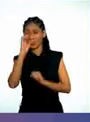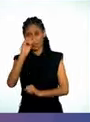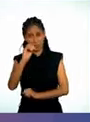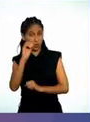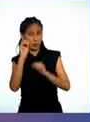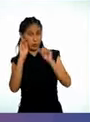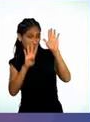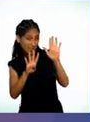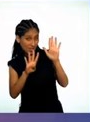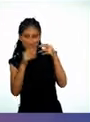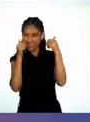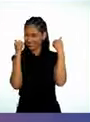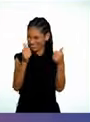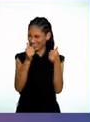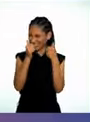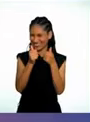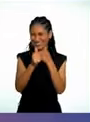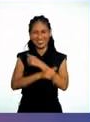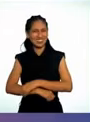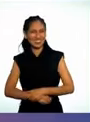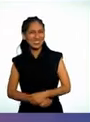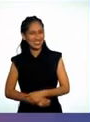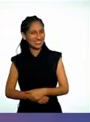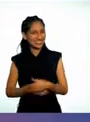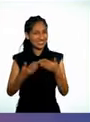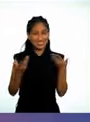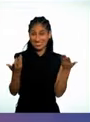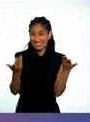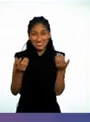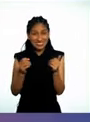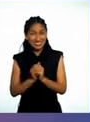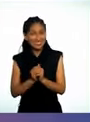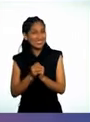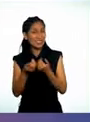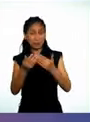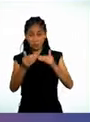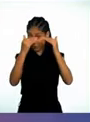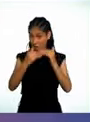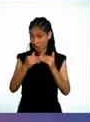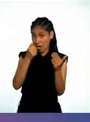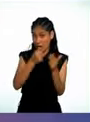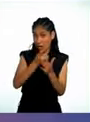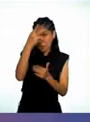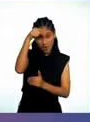good hope by now